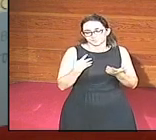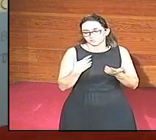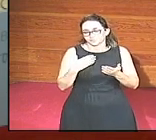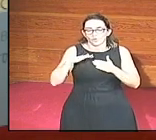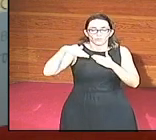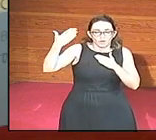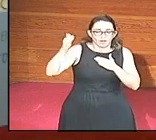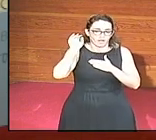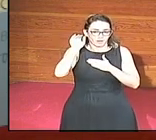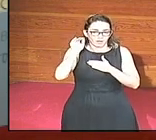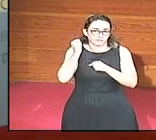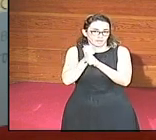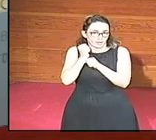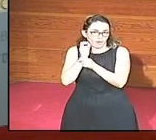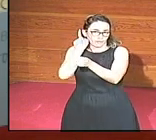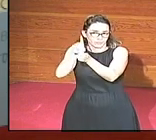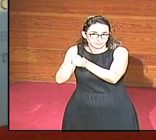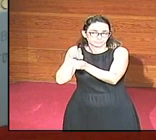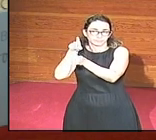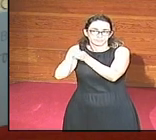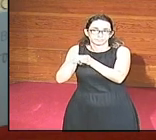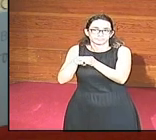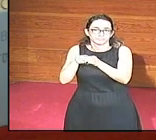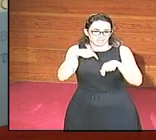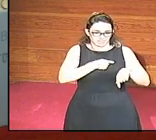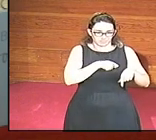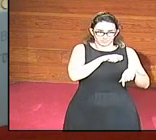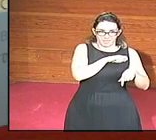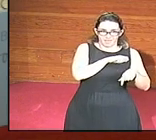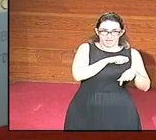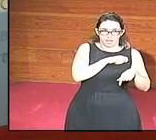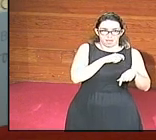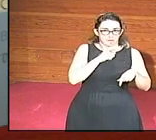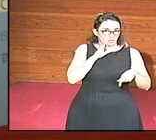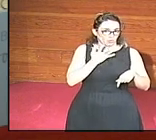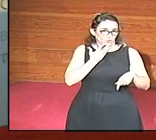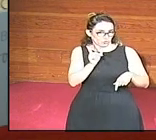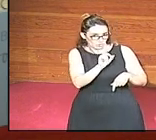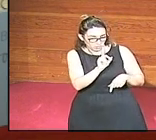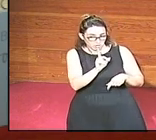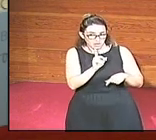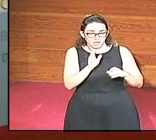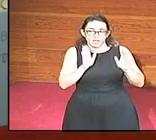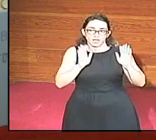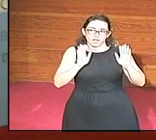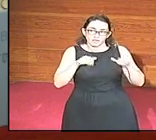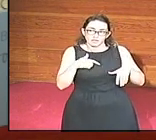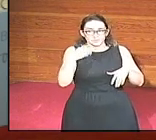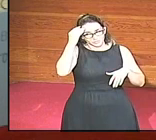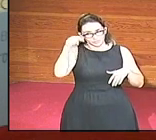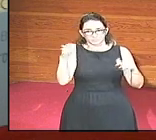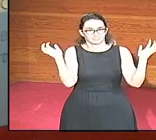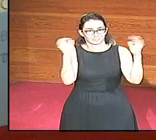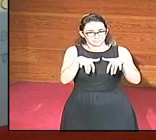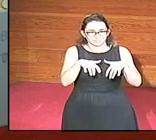fuera, pues mi trabajo no se ve tanto por aquí. Y luego siempre he pensado que estos encuentros más